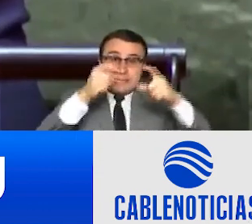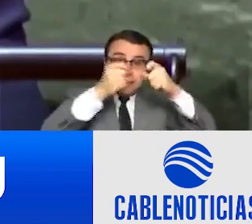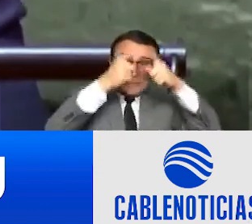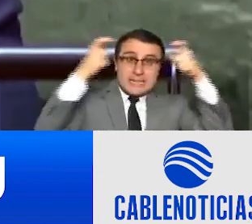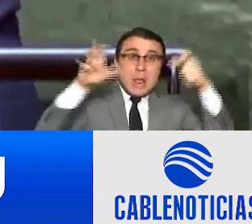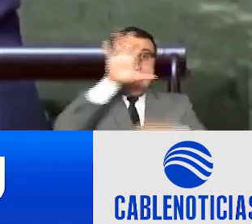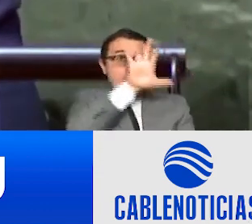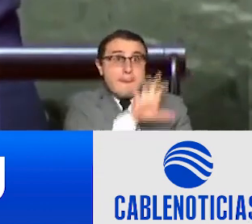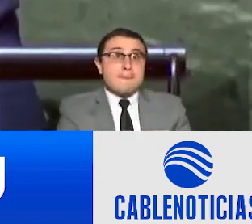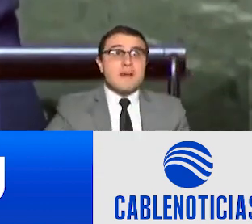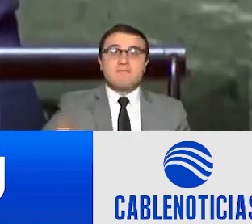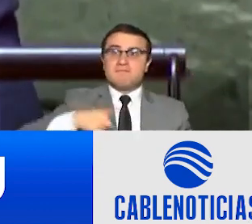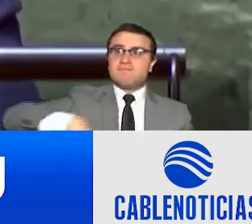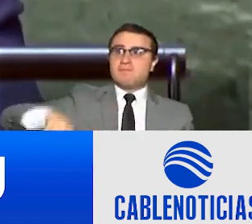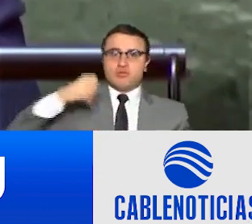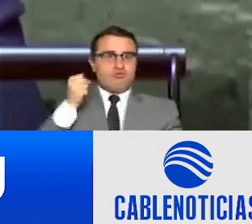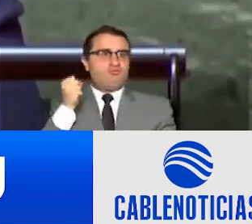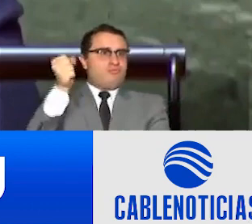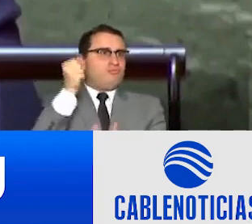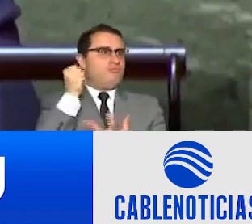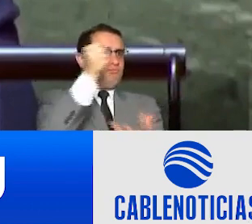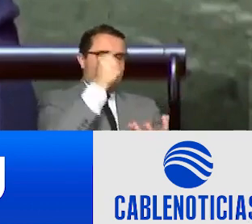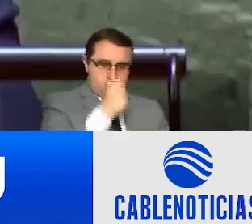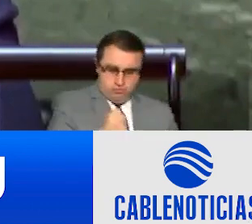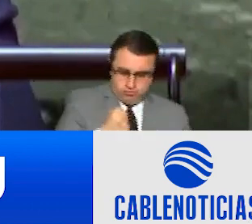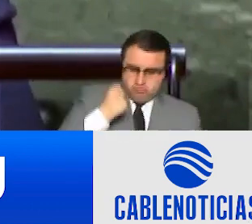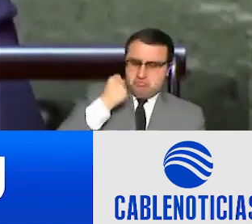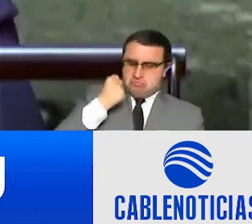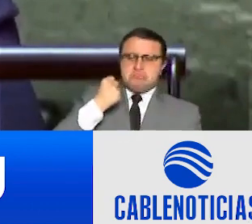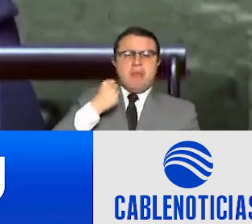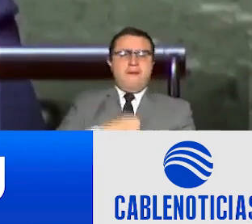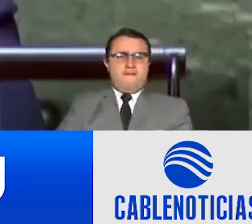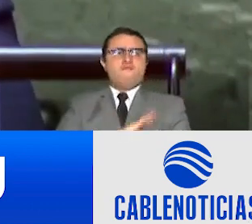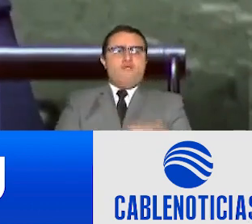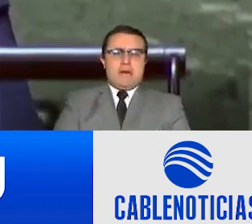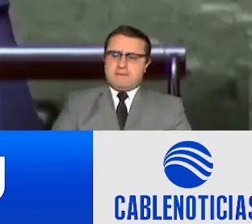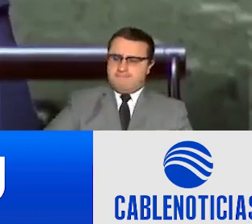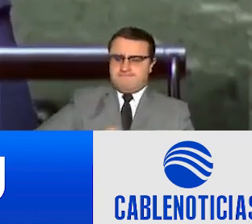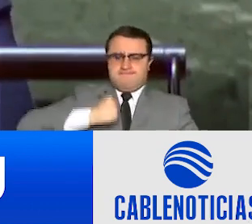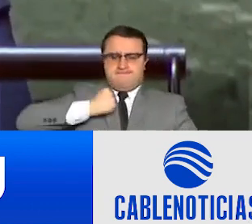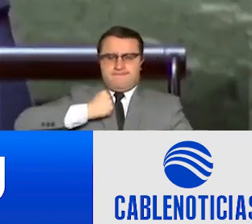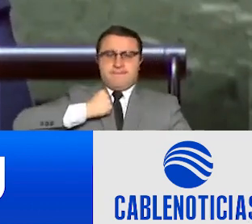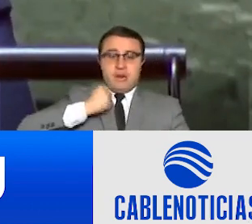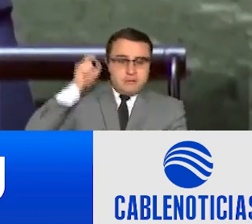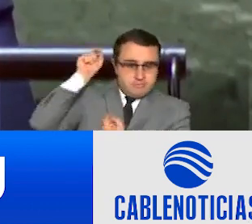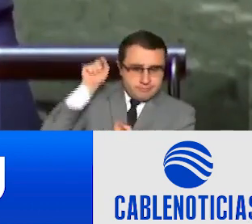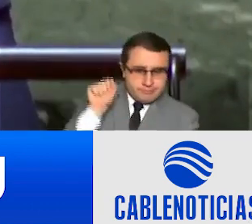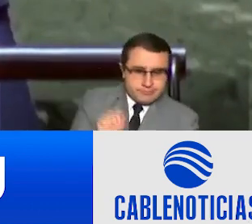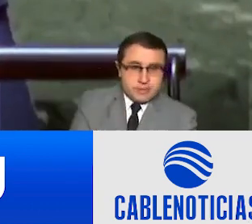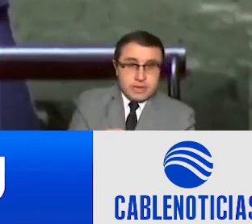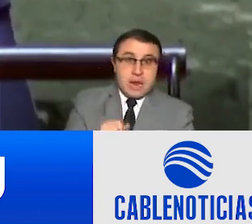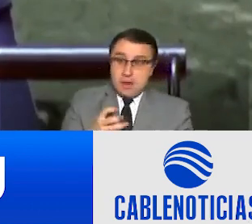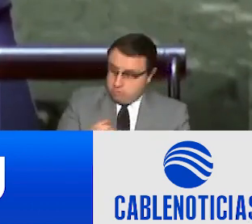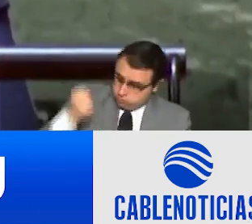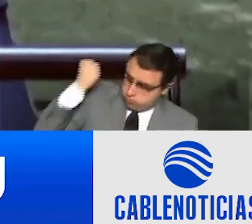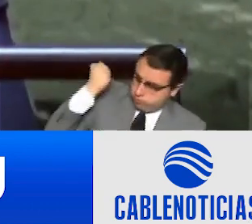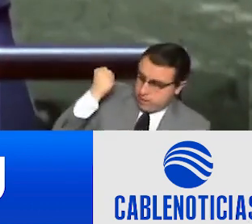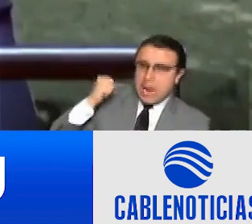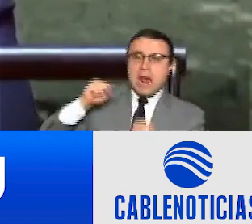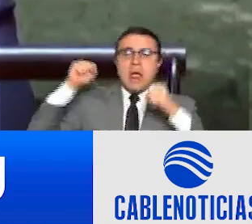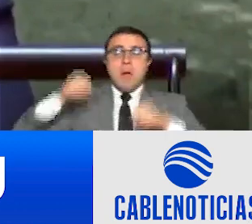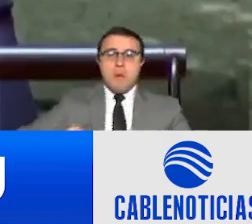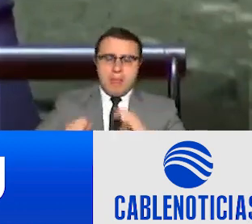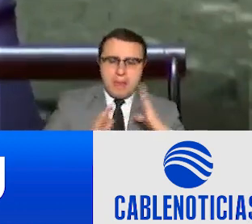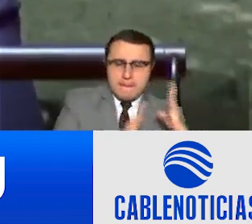hoy fuertes, fiscal y financieramente, y solo así podrían planificar